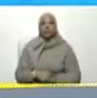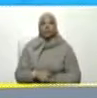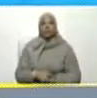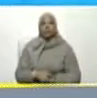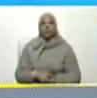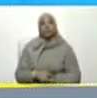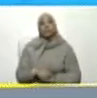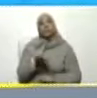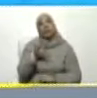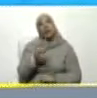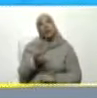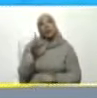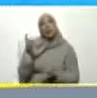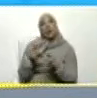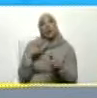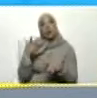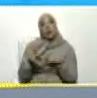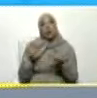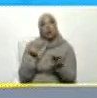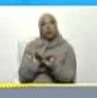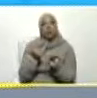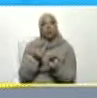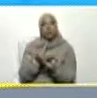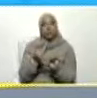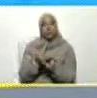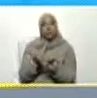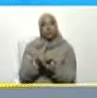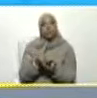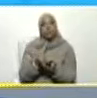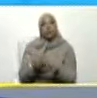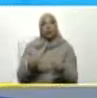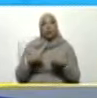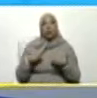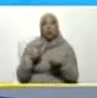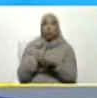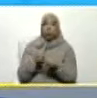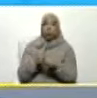de las cinco generaciones, he recibido